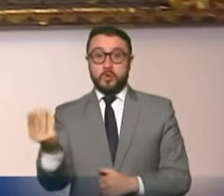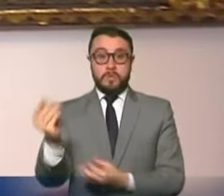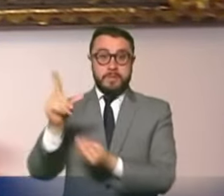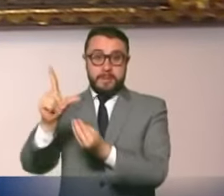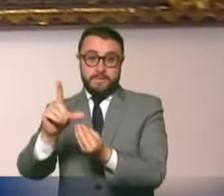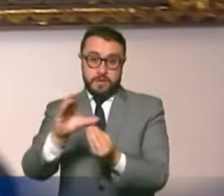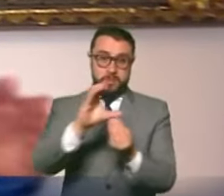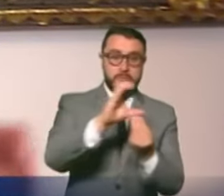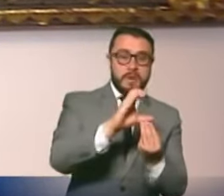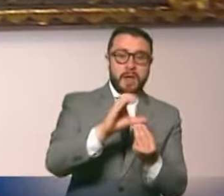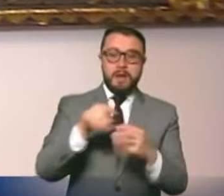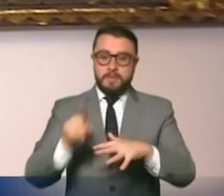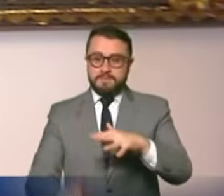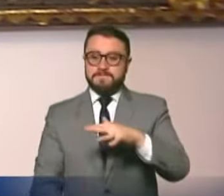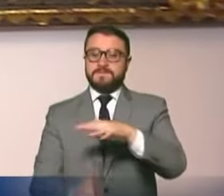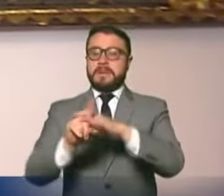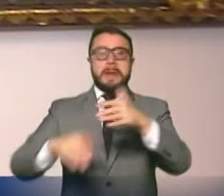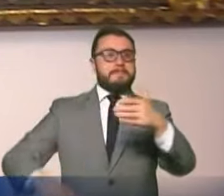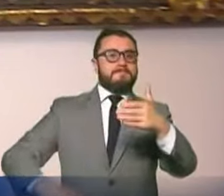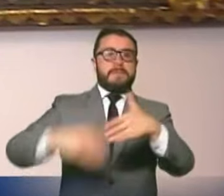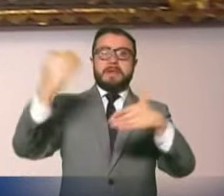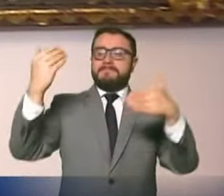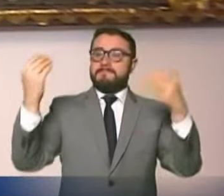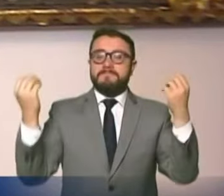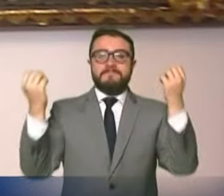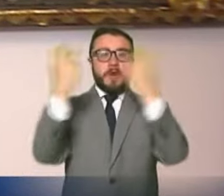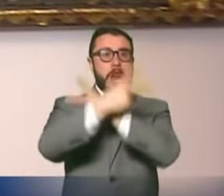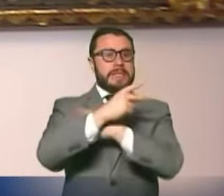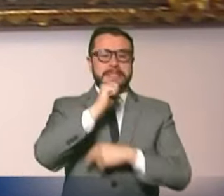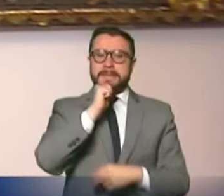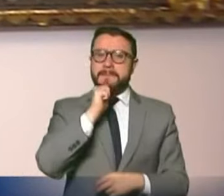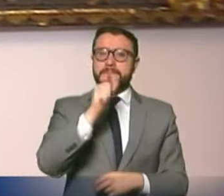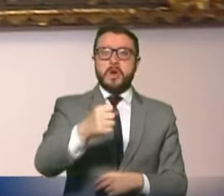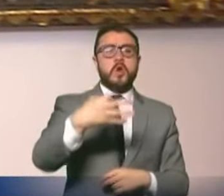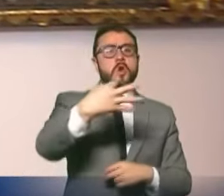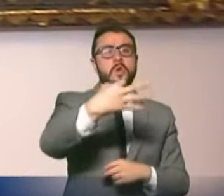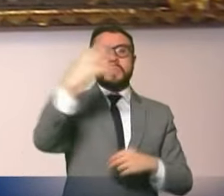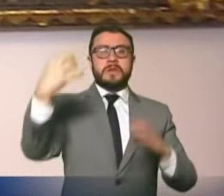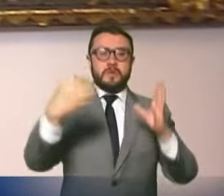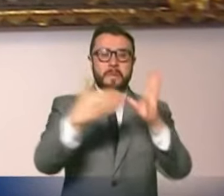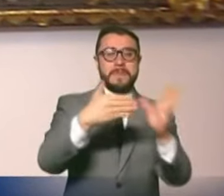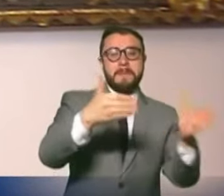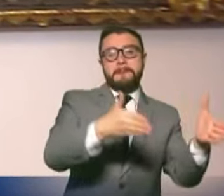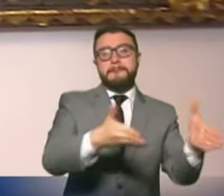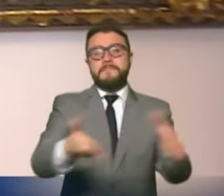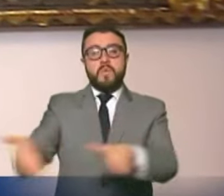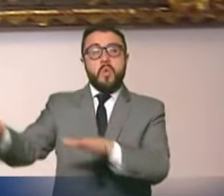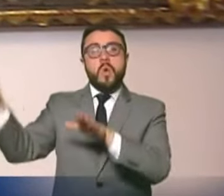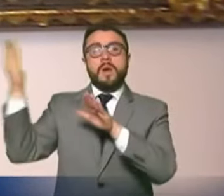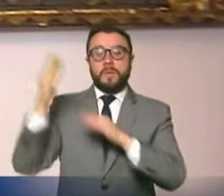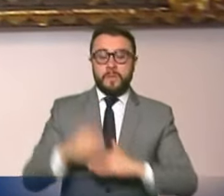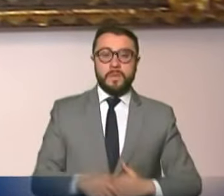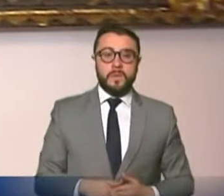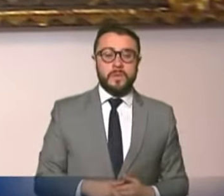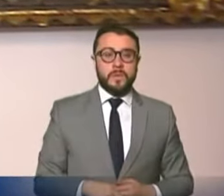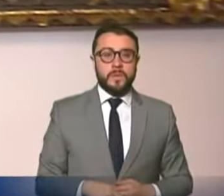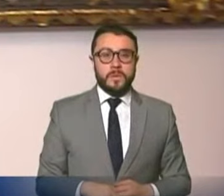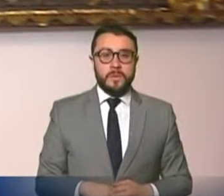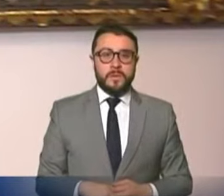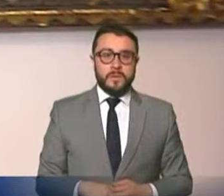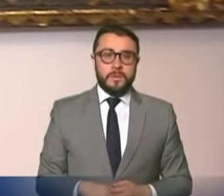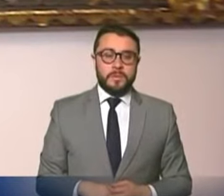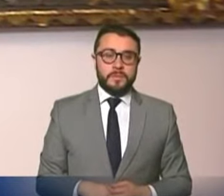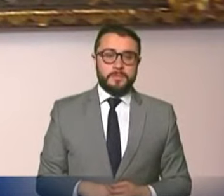colombiano afirmó que el país tiene una deuda de 50 mil millones de dólares. De hecho, el presidente colombiano